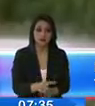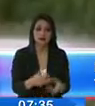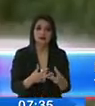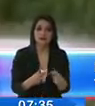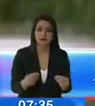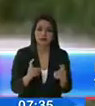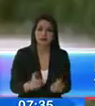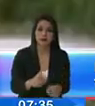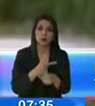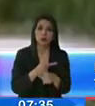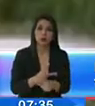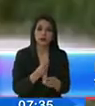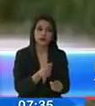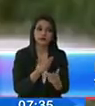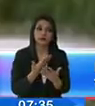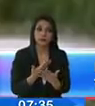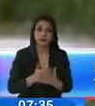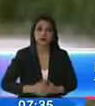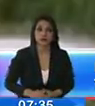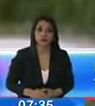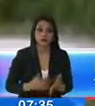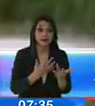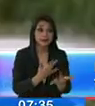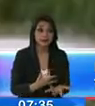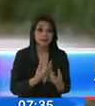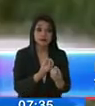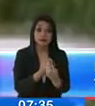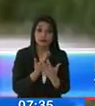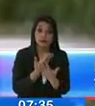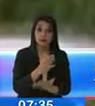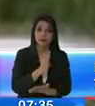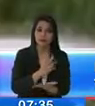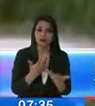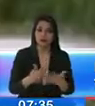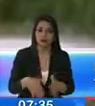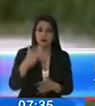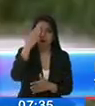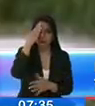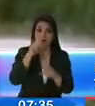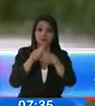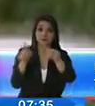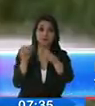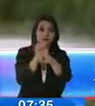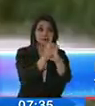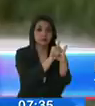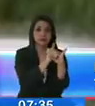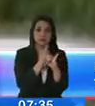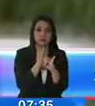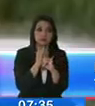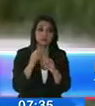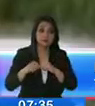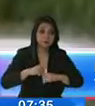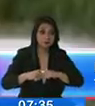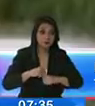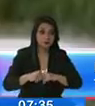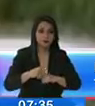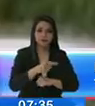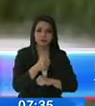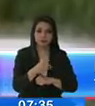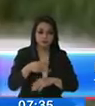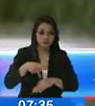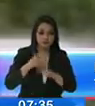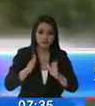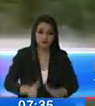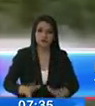cautelosos en la información y esperaremos de esos informes porque entendemos las otras instituciones que tienen que actuar también generarán el peritaje y las